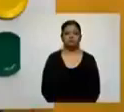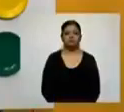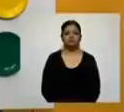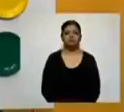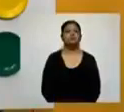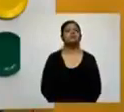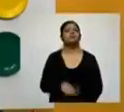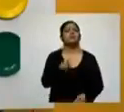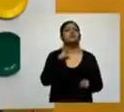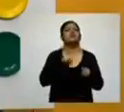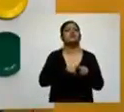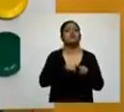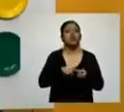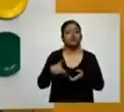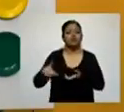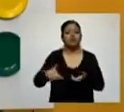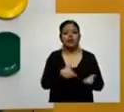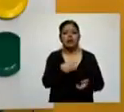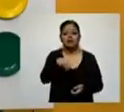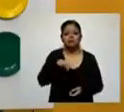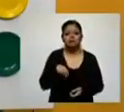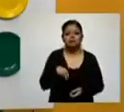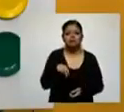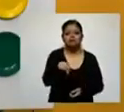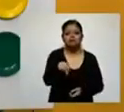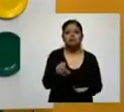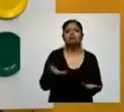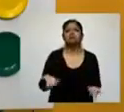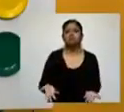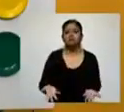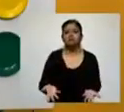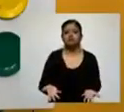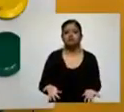¿Por dónde debes cruzar las calles?